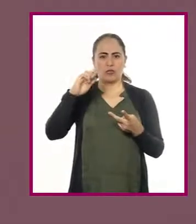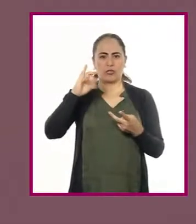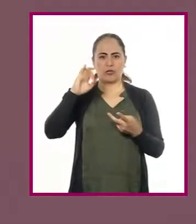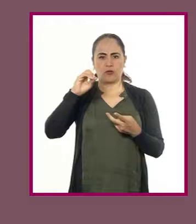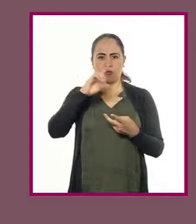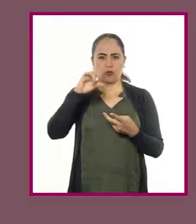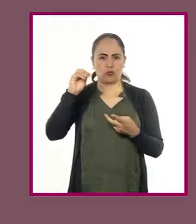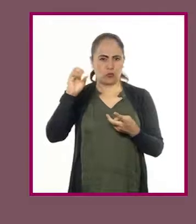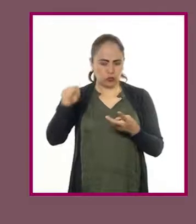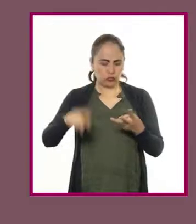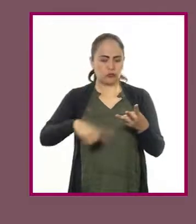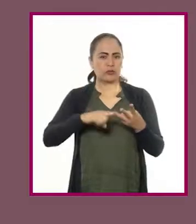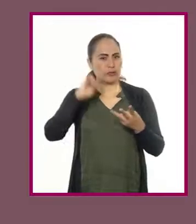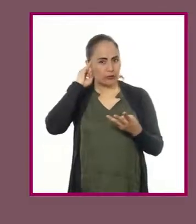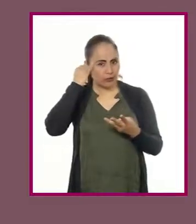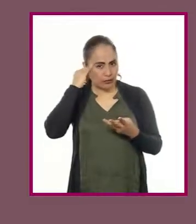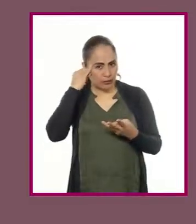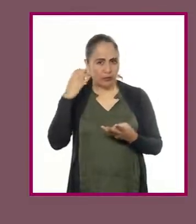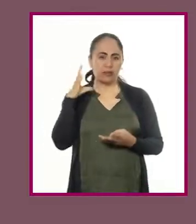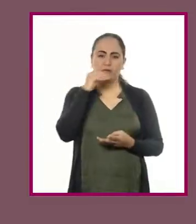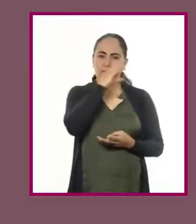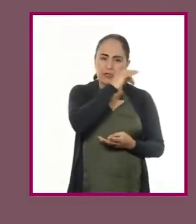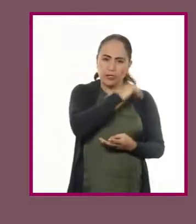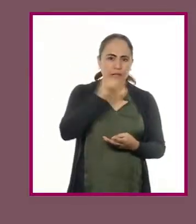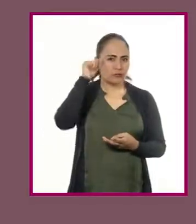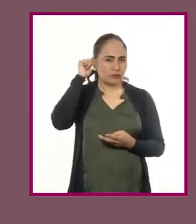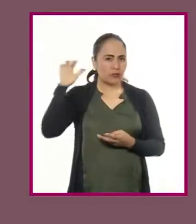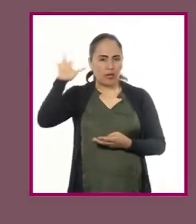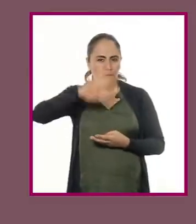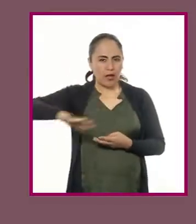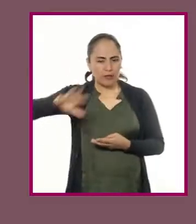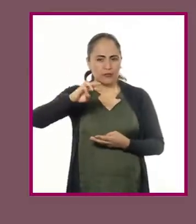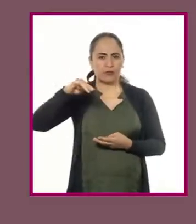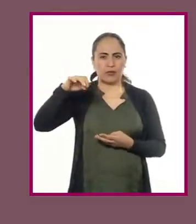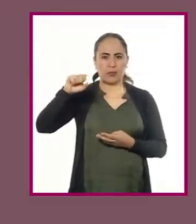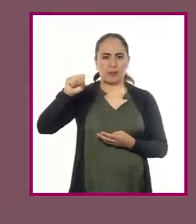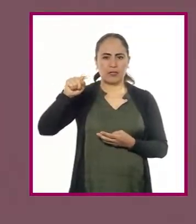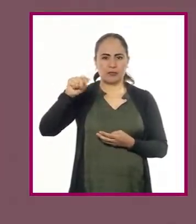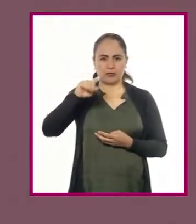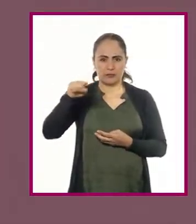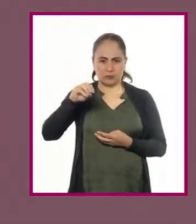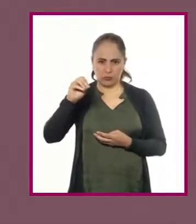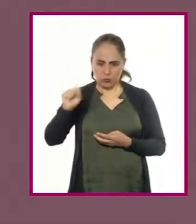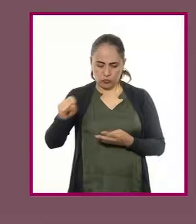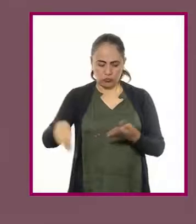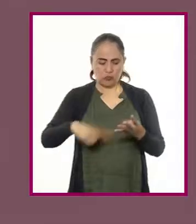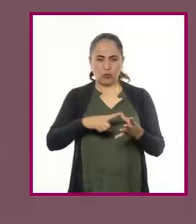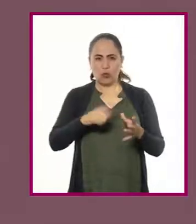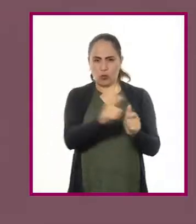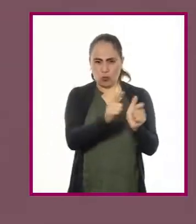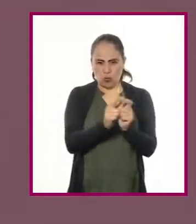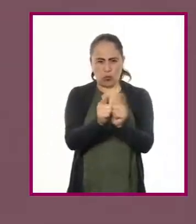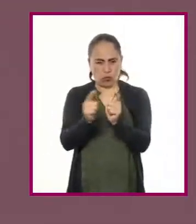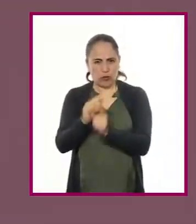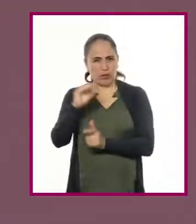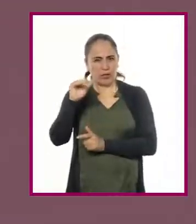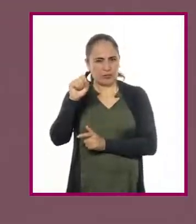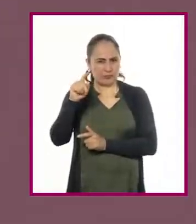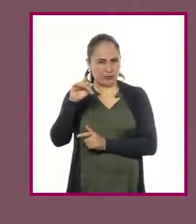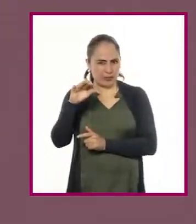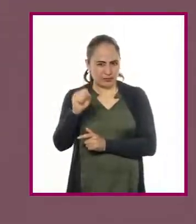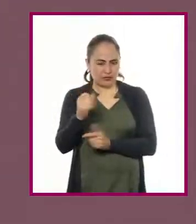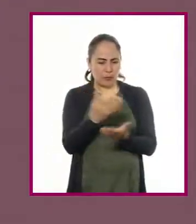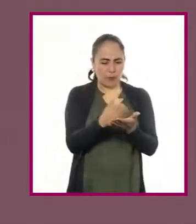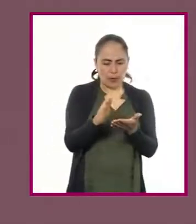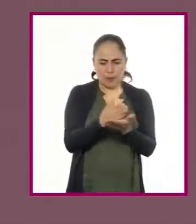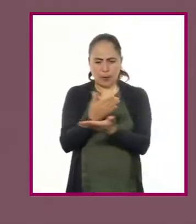indígenas, africanos, asiáticos, mestizos y castas. Esta división social determinó